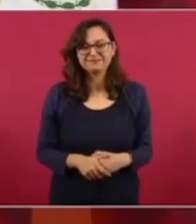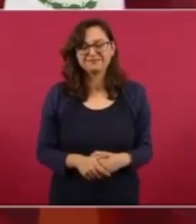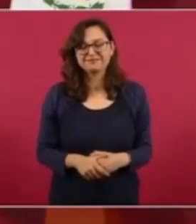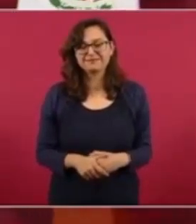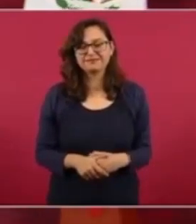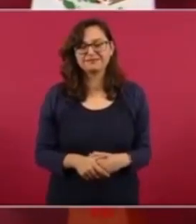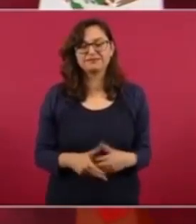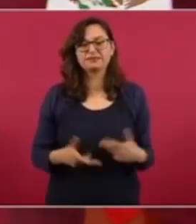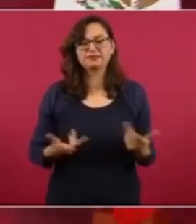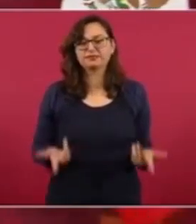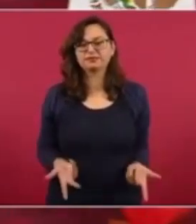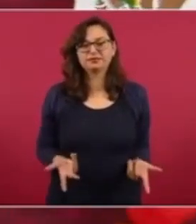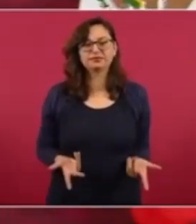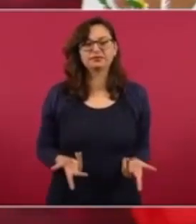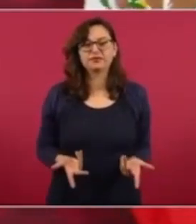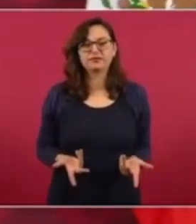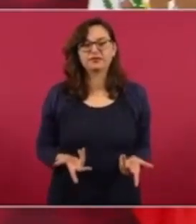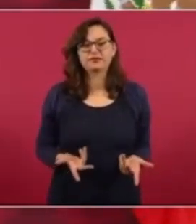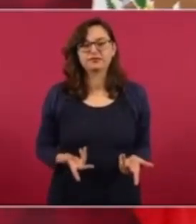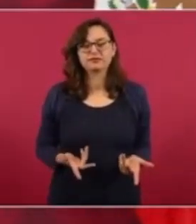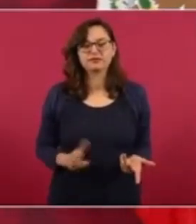ninguna actividad